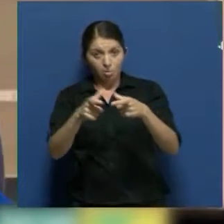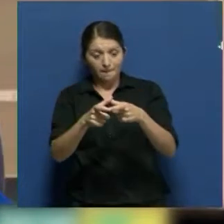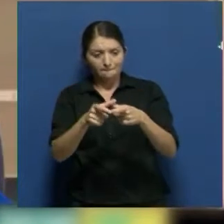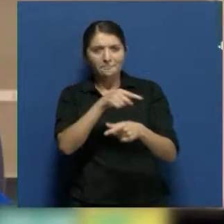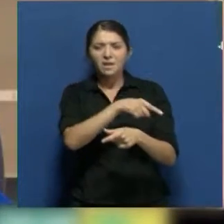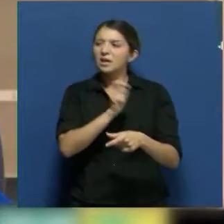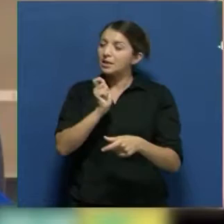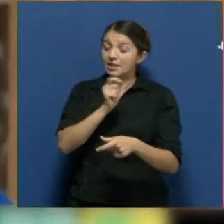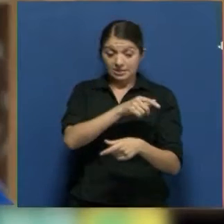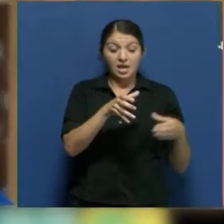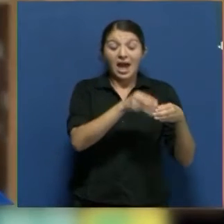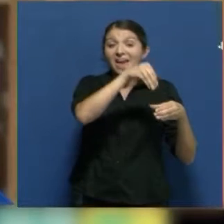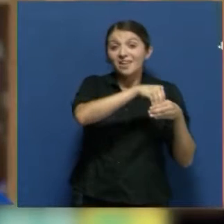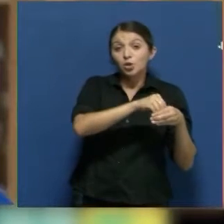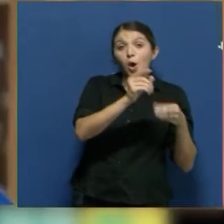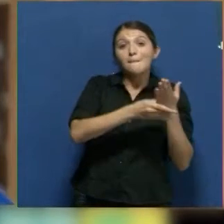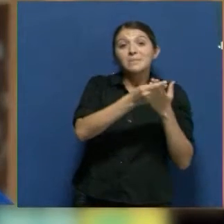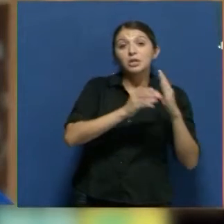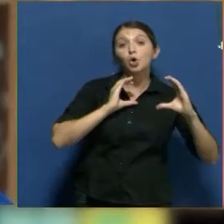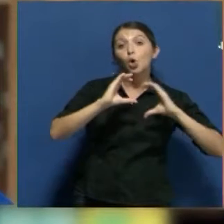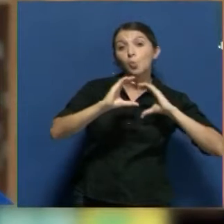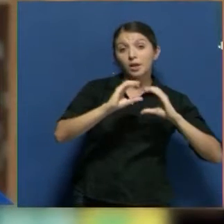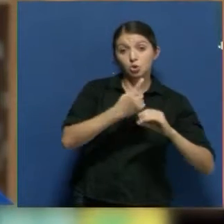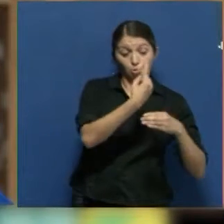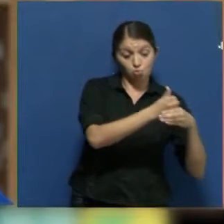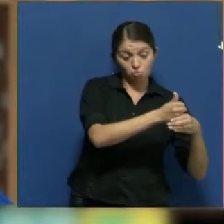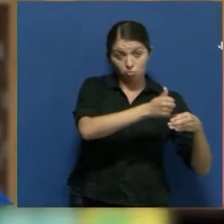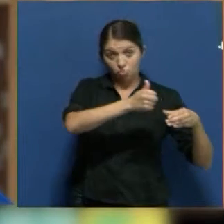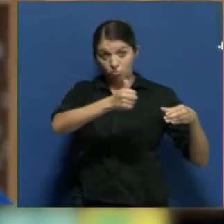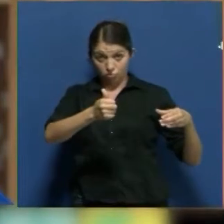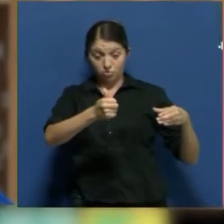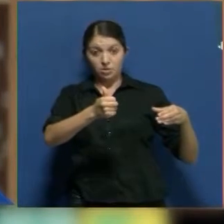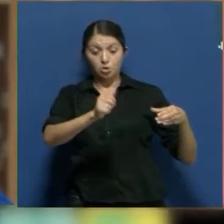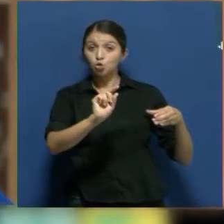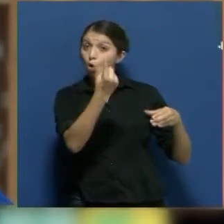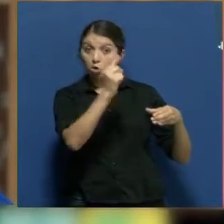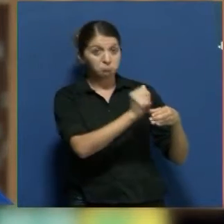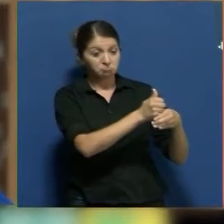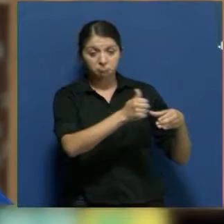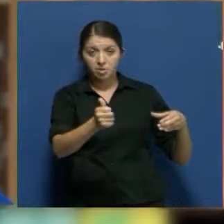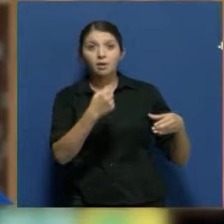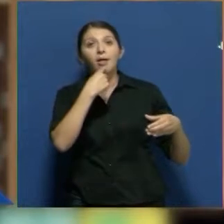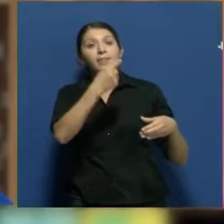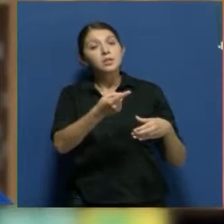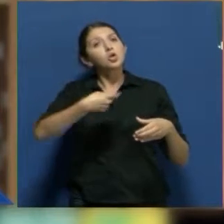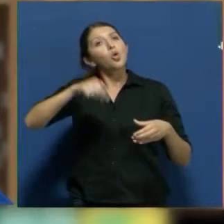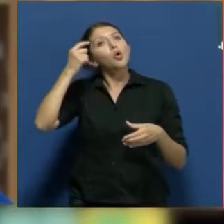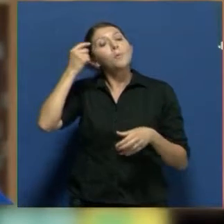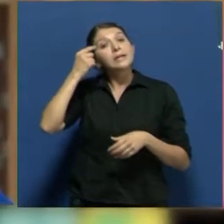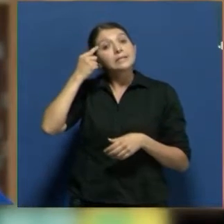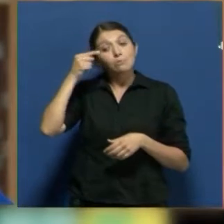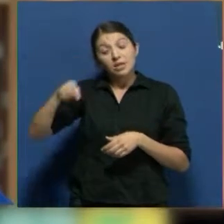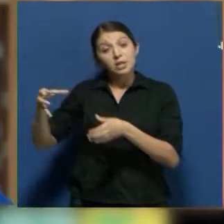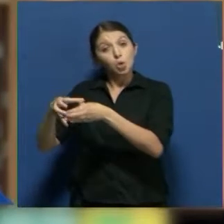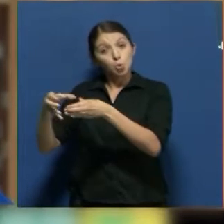Ministerio de Comunicaciones. Este funcionario dice, sin que nadie le pregunte: nosotros consideramos que la propuesta dada por el